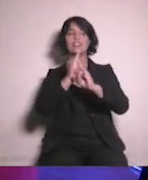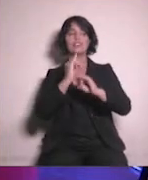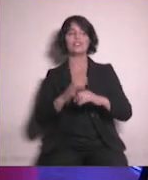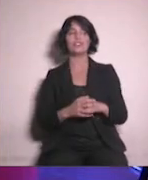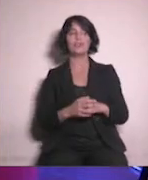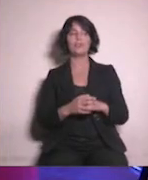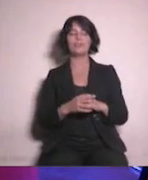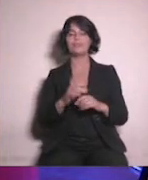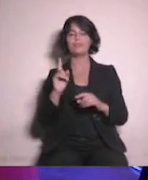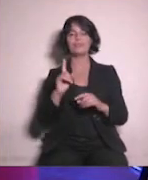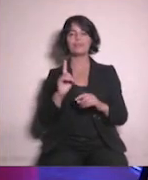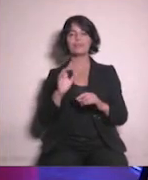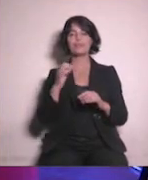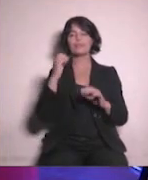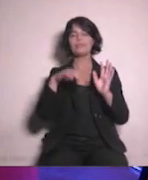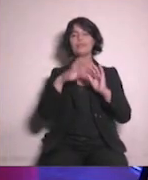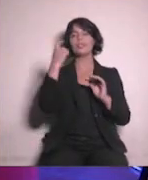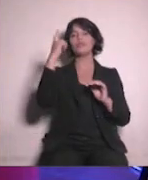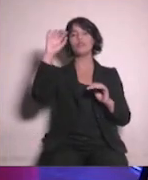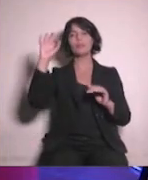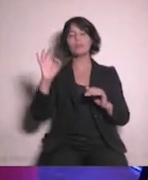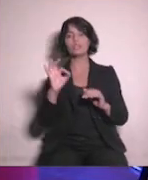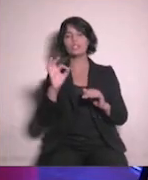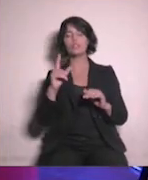En ninguna de ellas más del 1% del fondo.